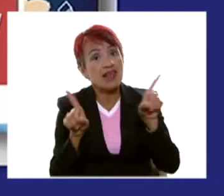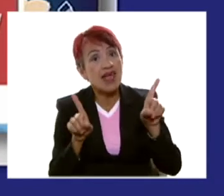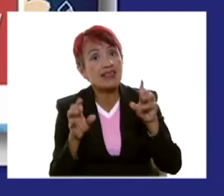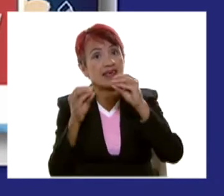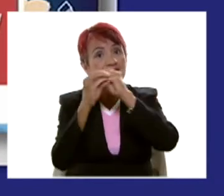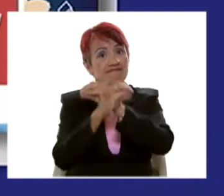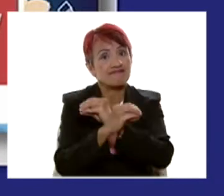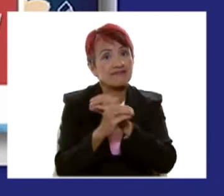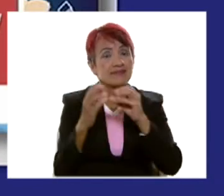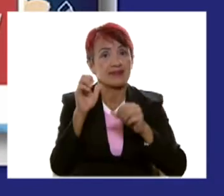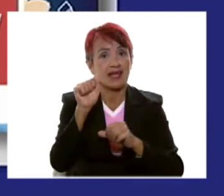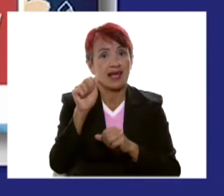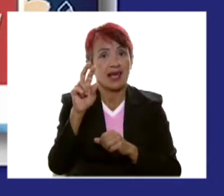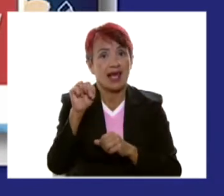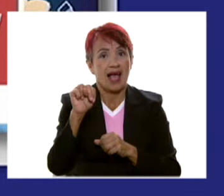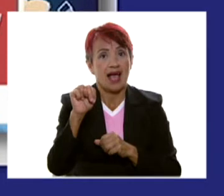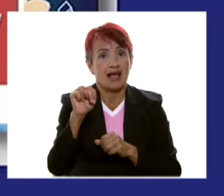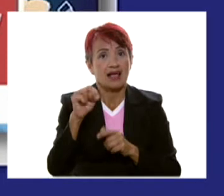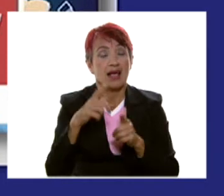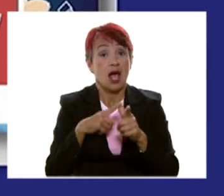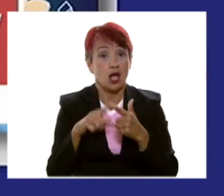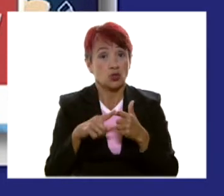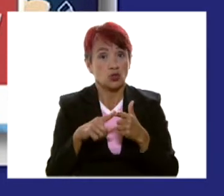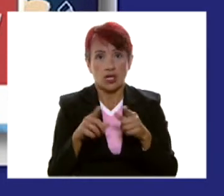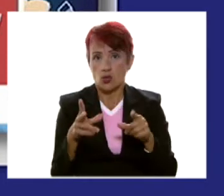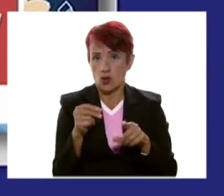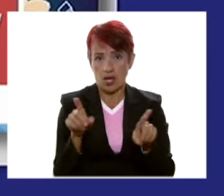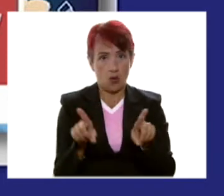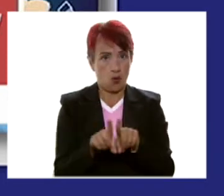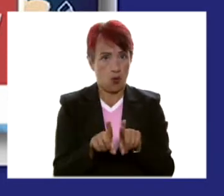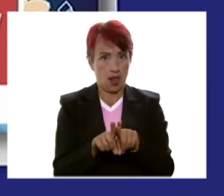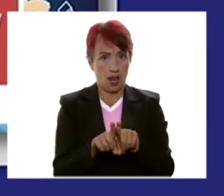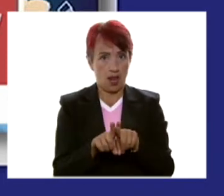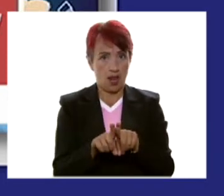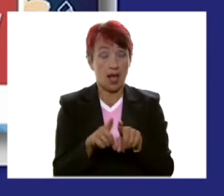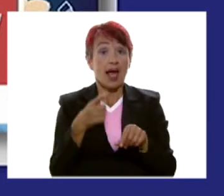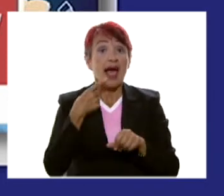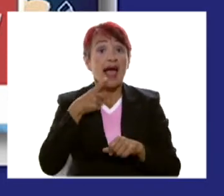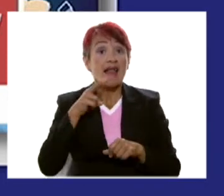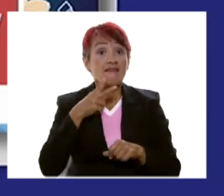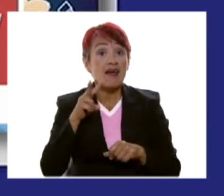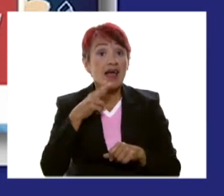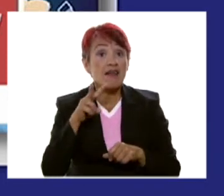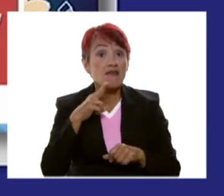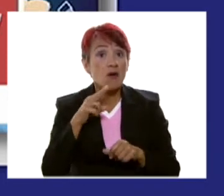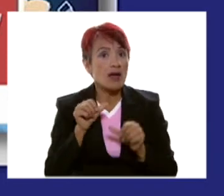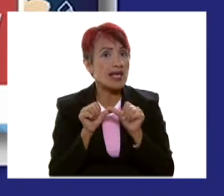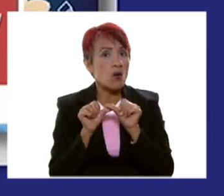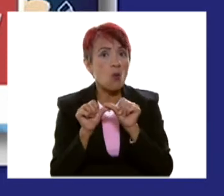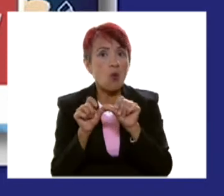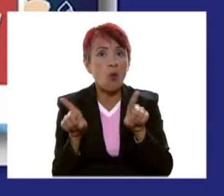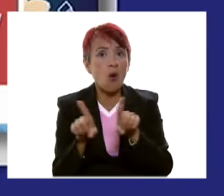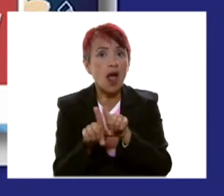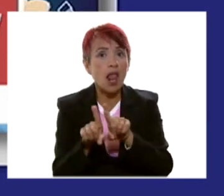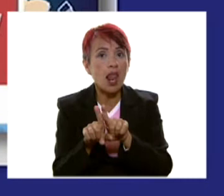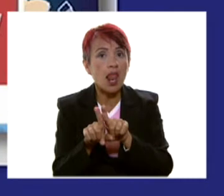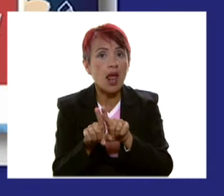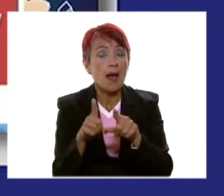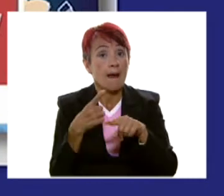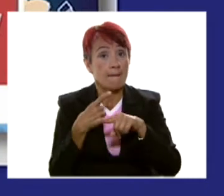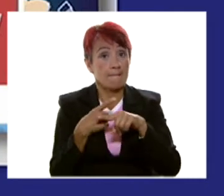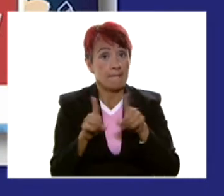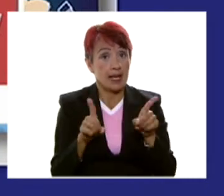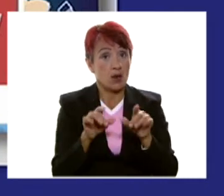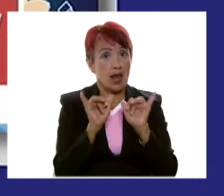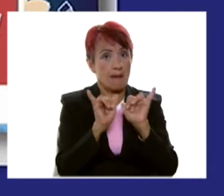del cannot. ¿Okay? Fíjense que normalmente igual, no cambia el verbo, se mantiene igual y al final tenemos la